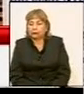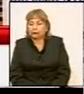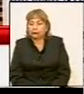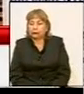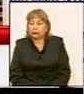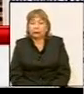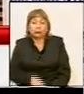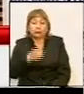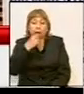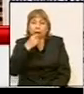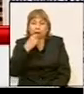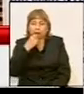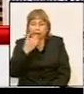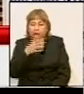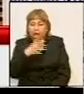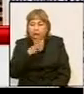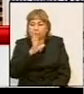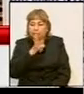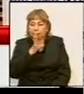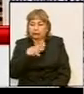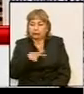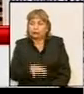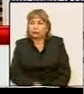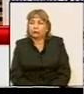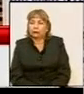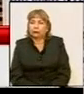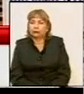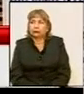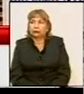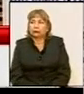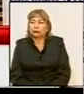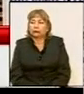Inversión privada, de esto ya hablaron un poco antes, no va a pasar.